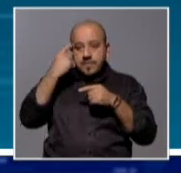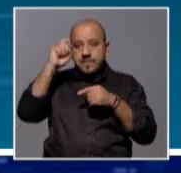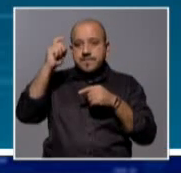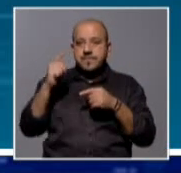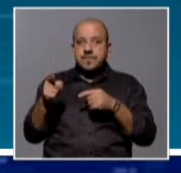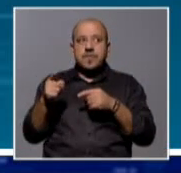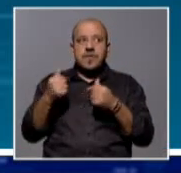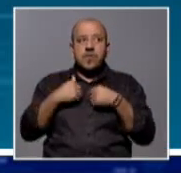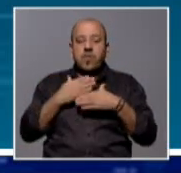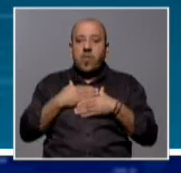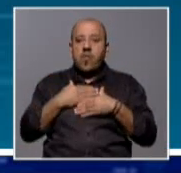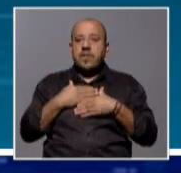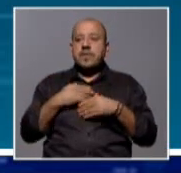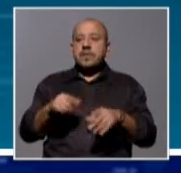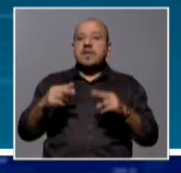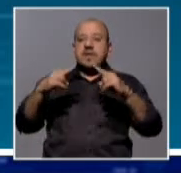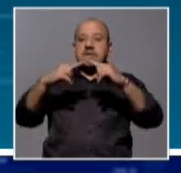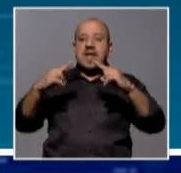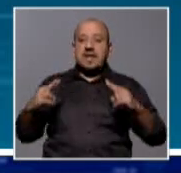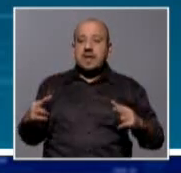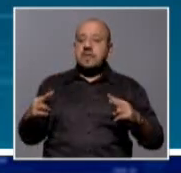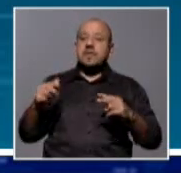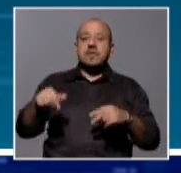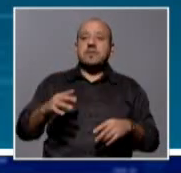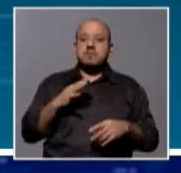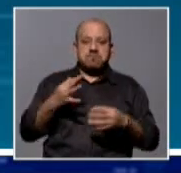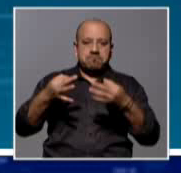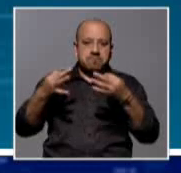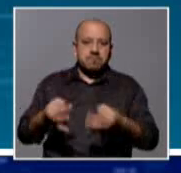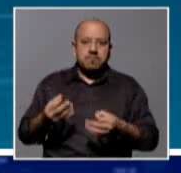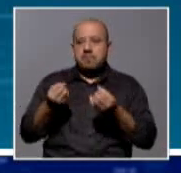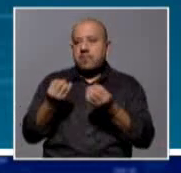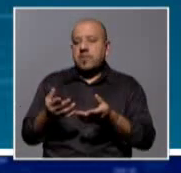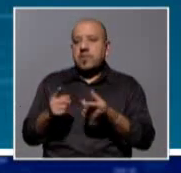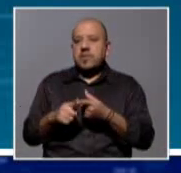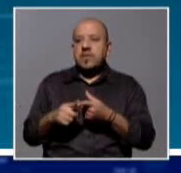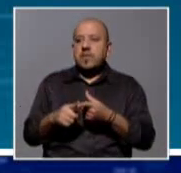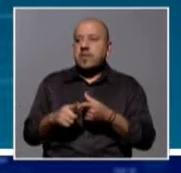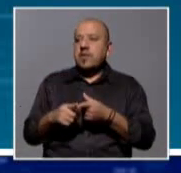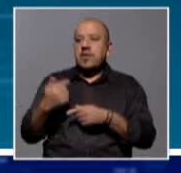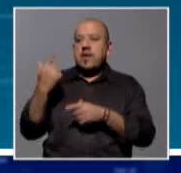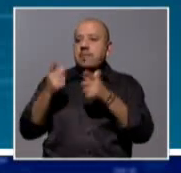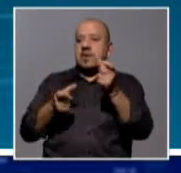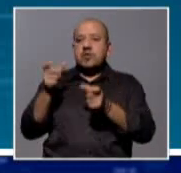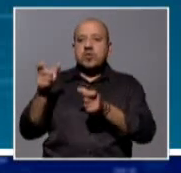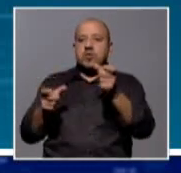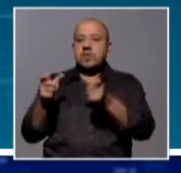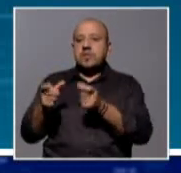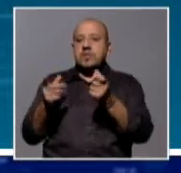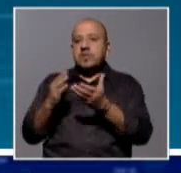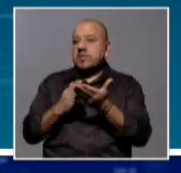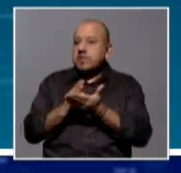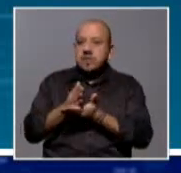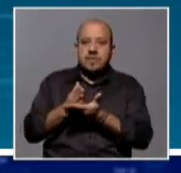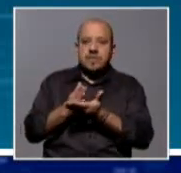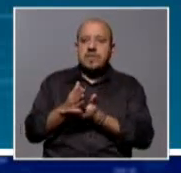el caso de nuestra ciudad, que es una ciudad chica, viene bárbaro porque, bueno, la gente está constantemente